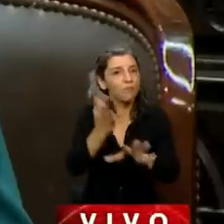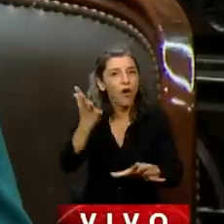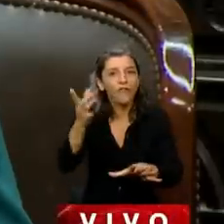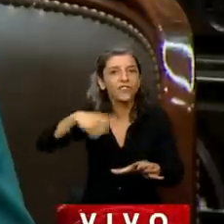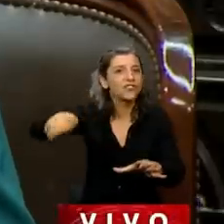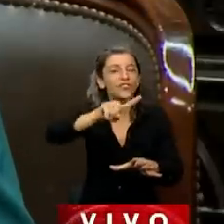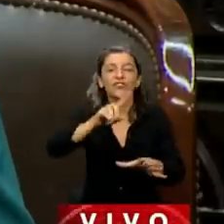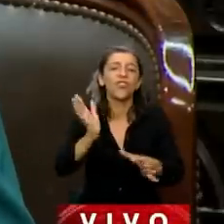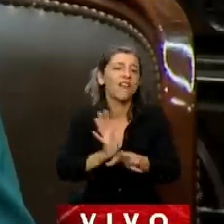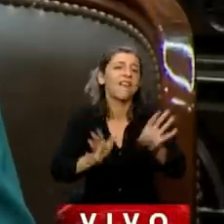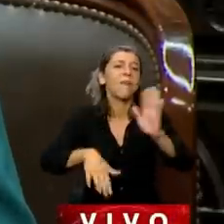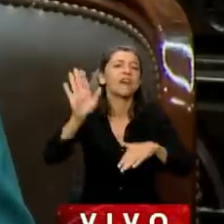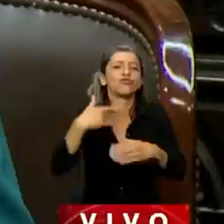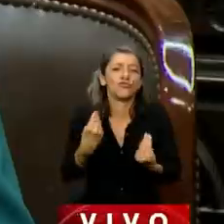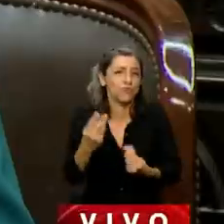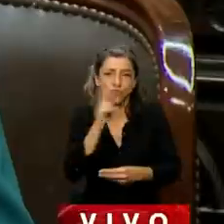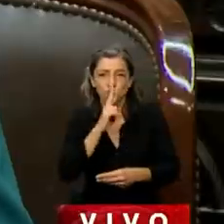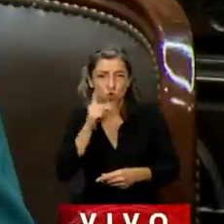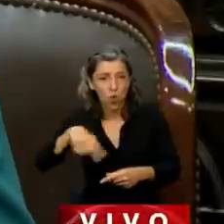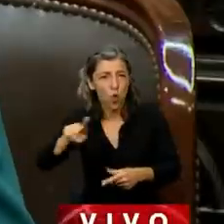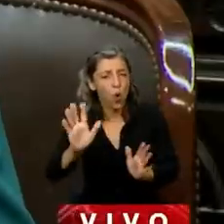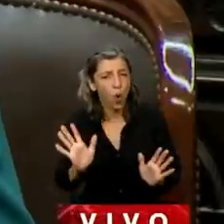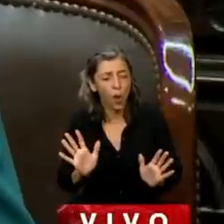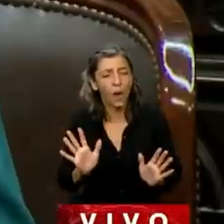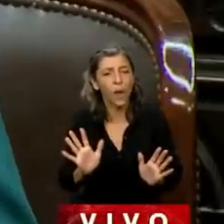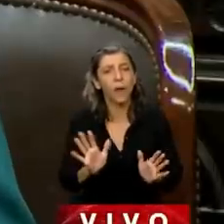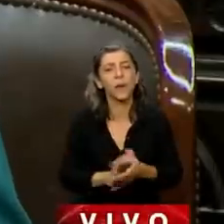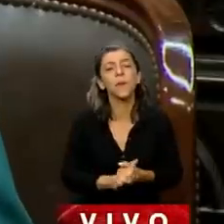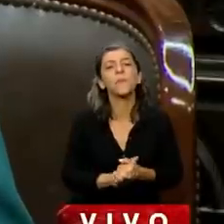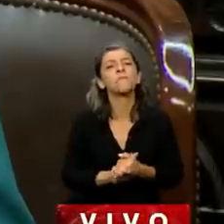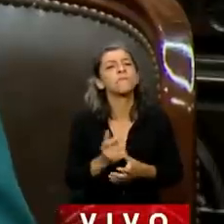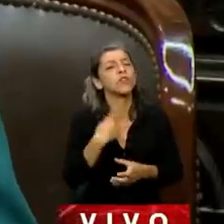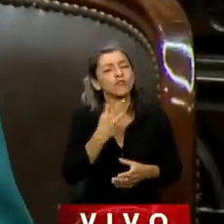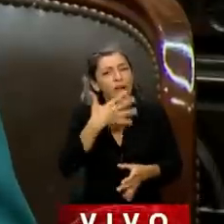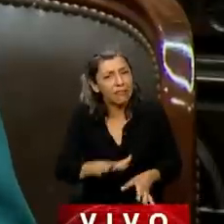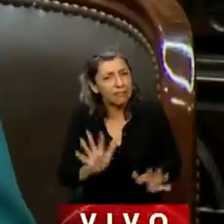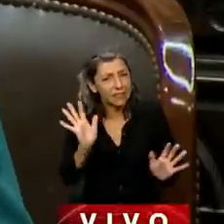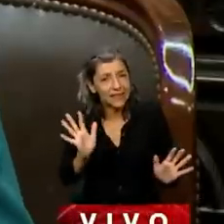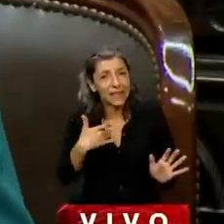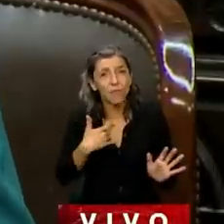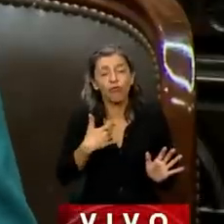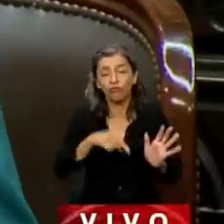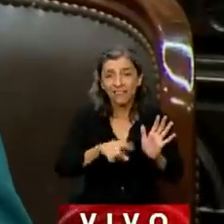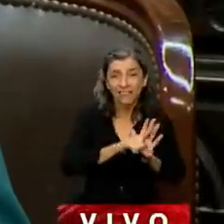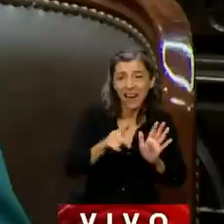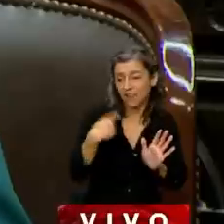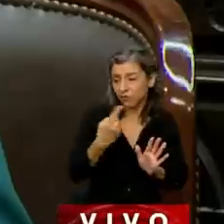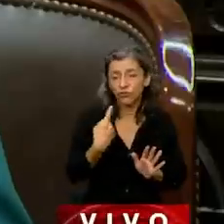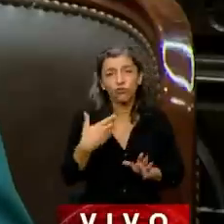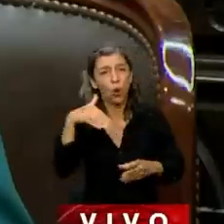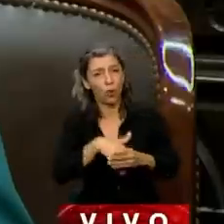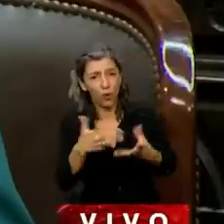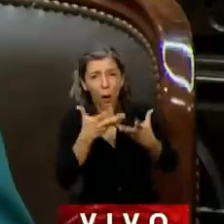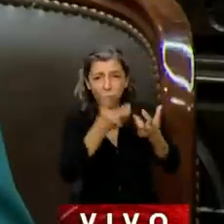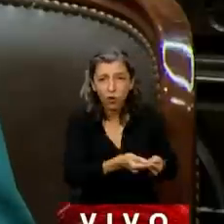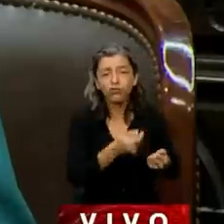profundamente feminizada. Y además, quiero decir que entendemos, los que votamos esta ley, que no es suficiente